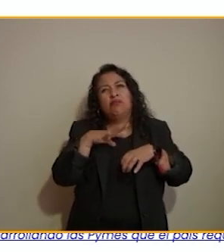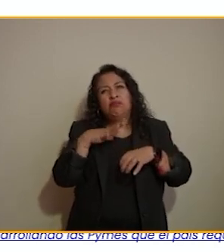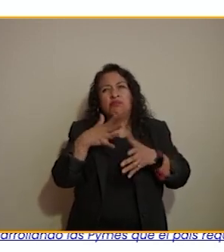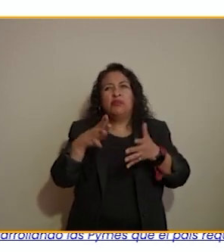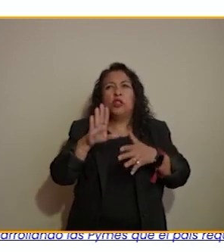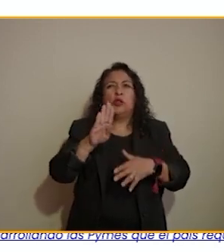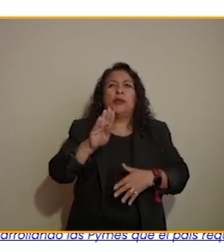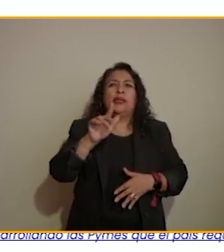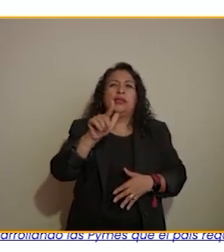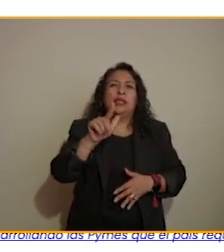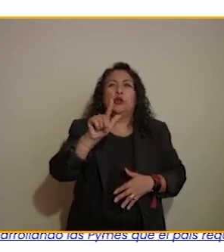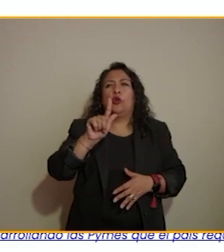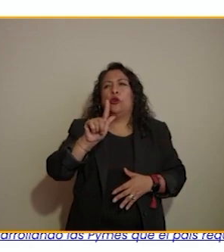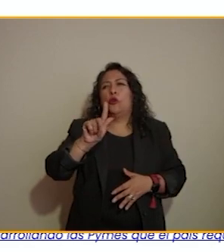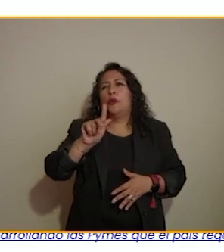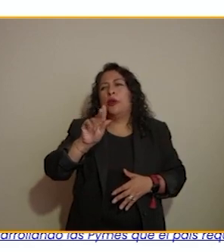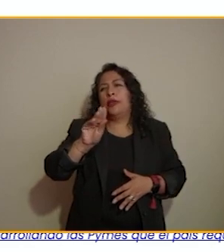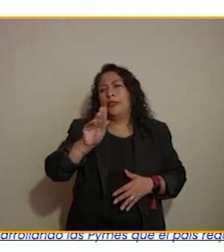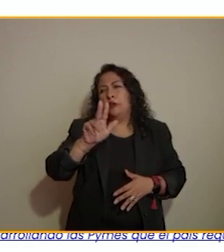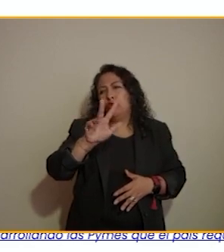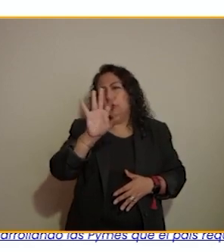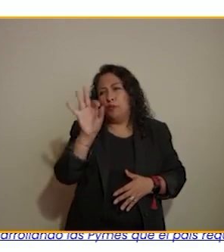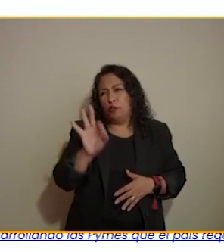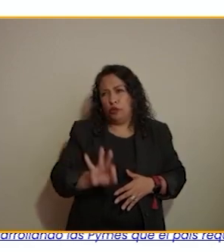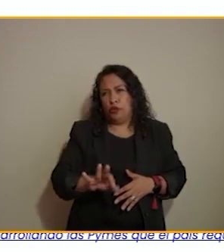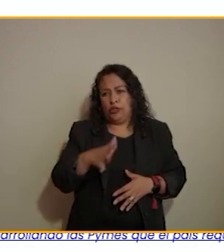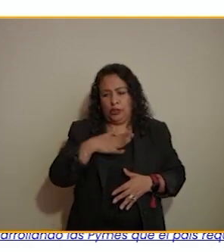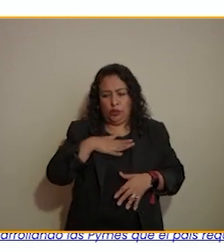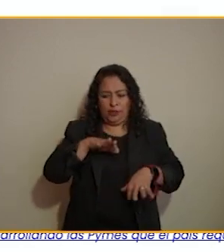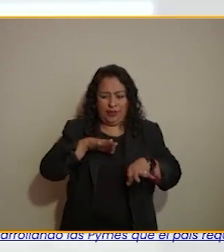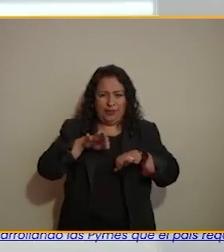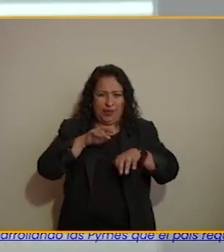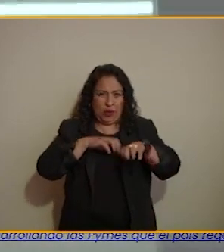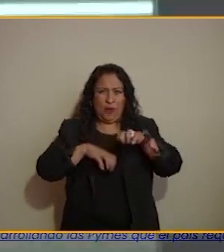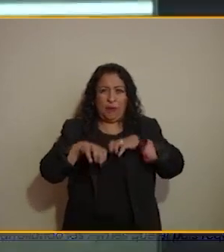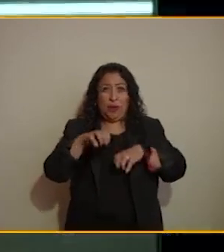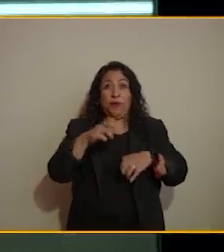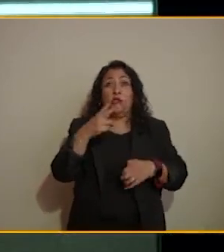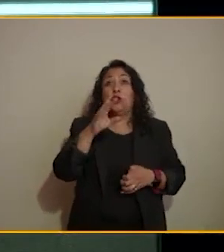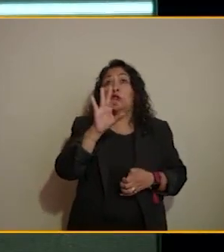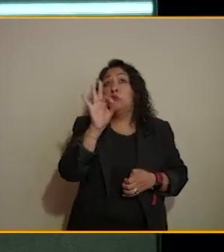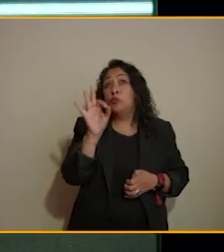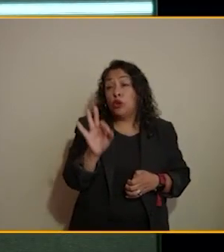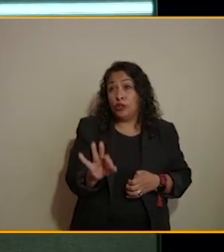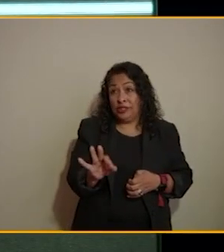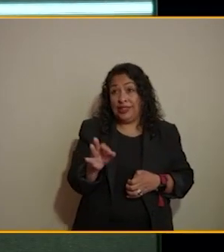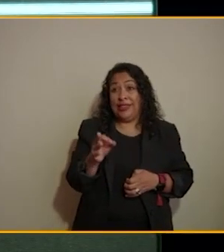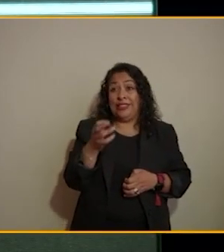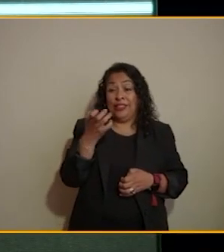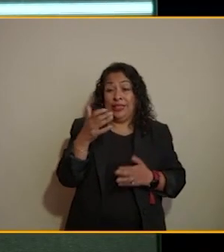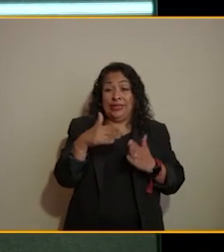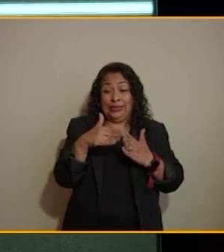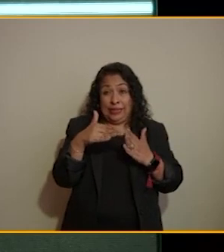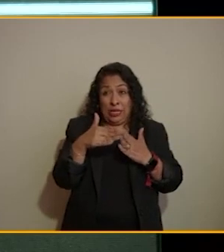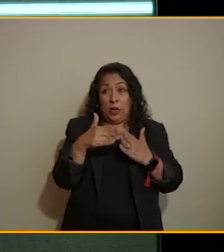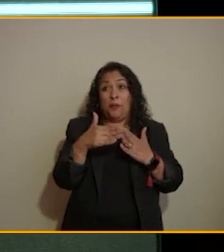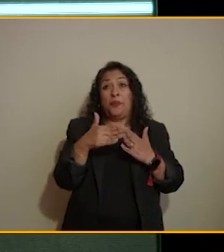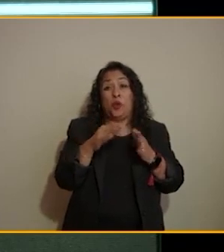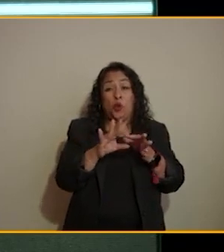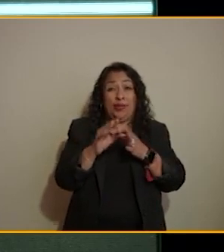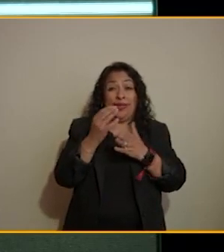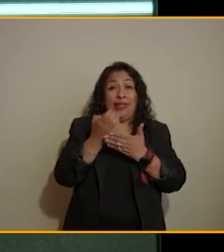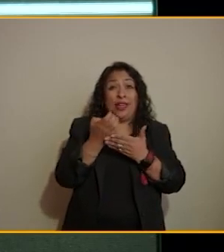del 97-98% de nuestro parque empresarial y que solo 2% de esas 5 millones de unidades